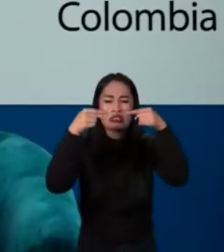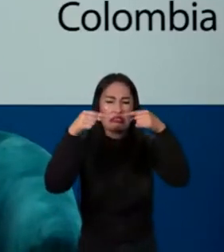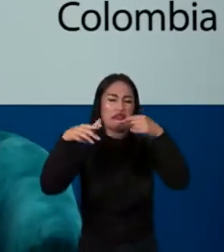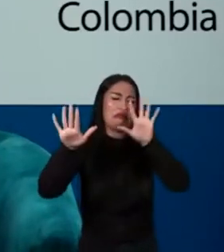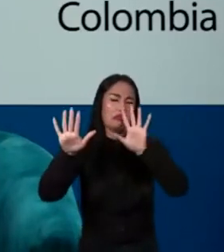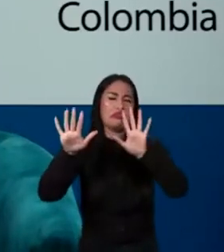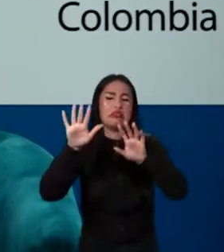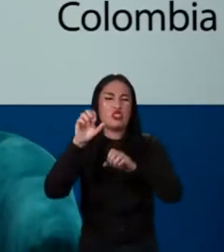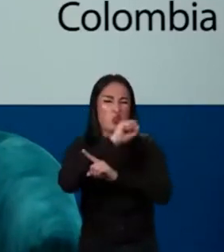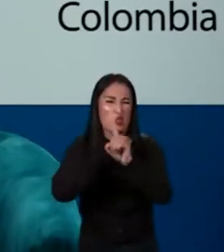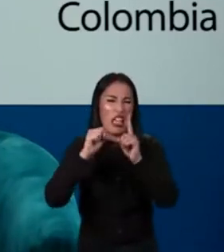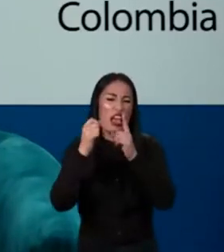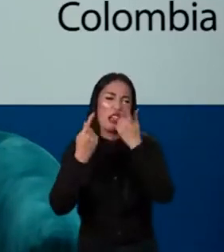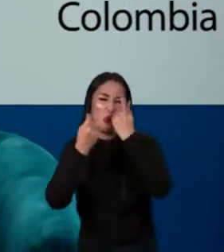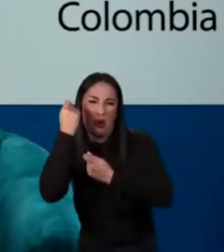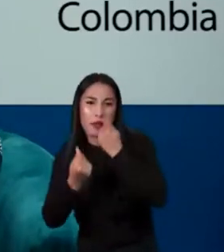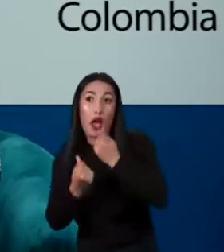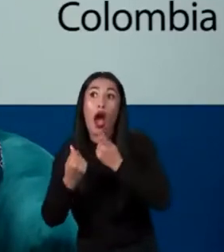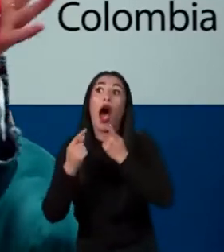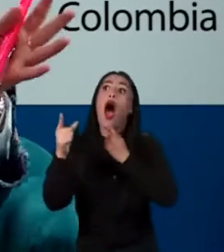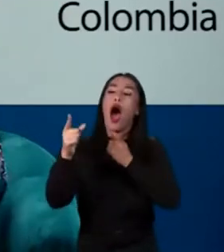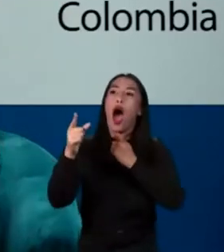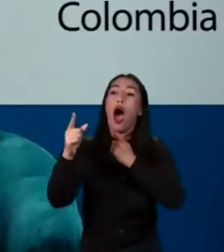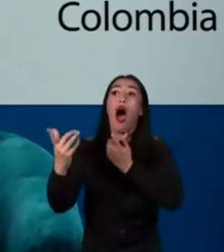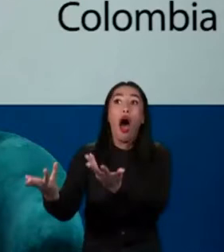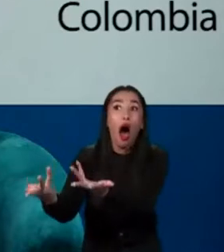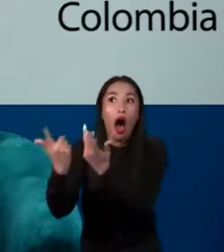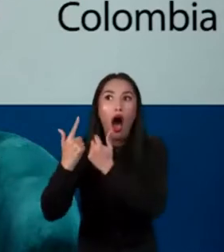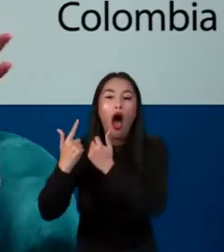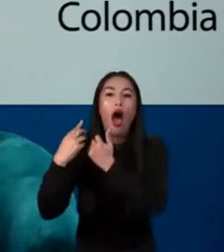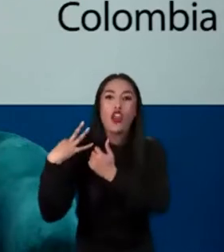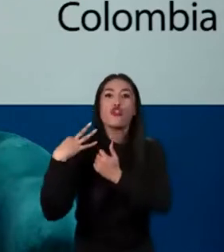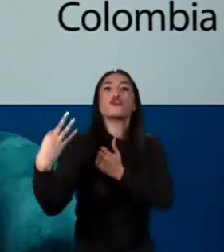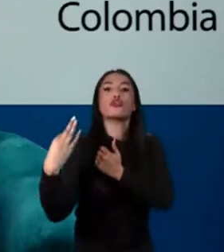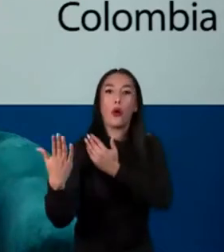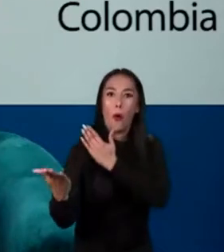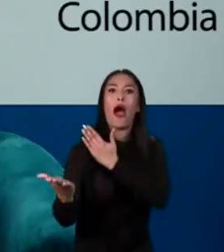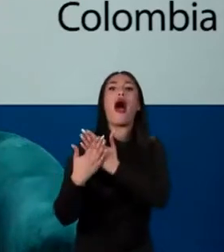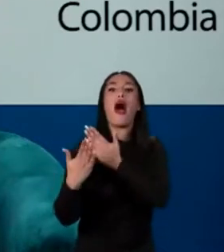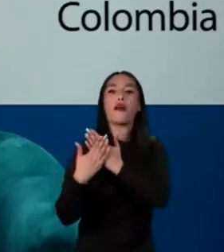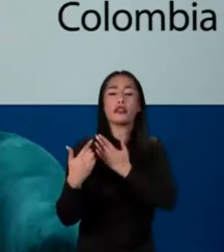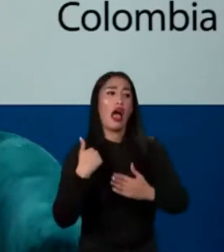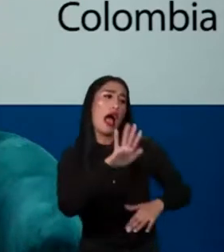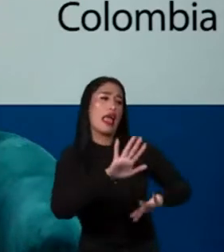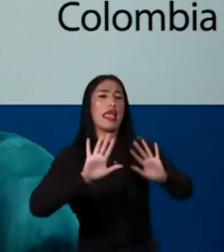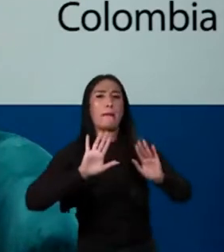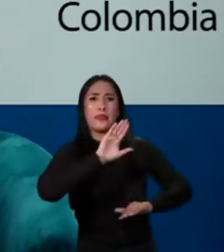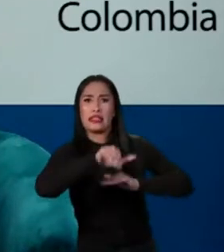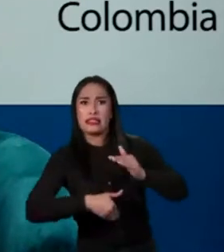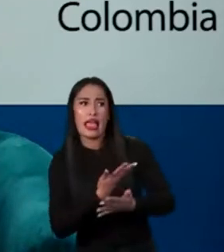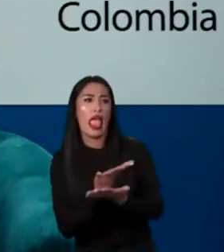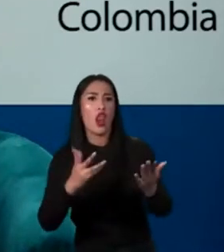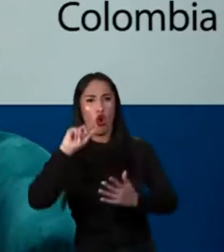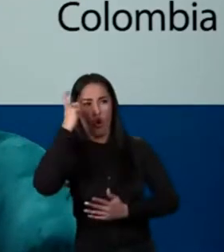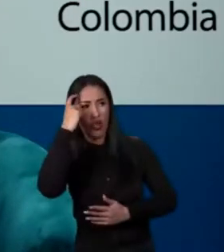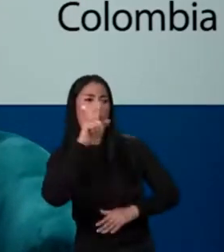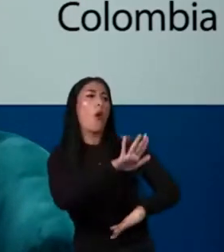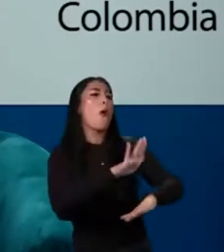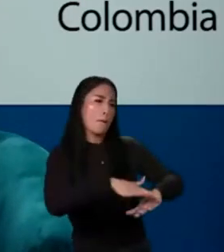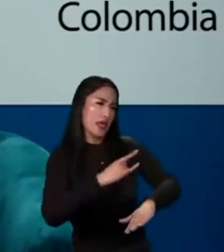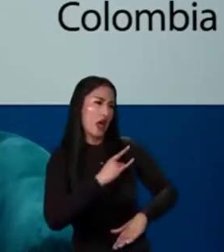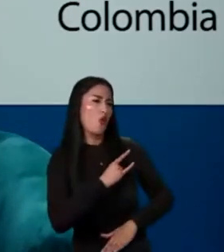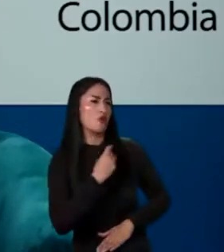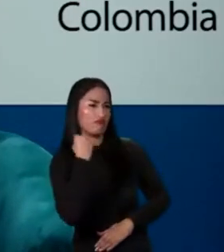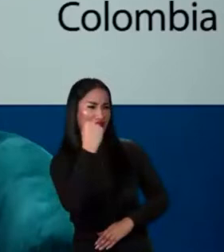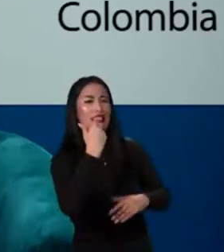siempre nos piden del consejo estado y de muchas partes criterio sobre sobre esto y mucha y no nos ponemos de acuerdo